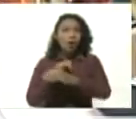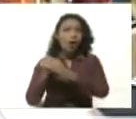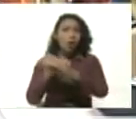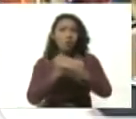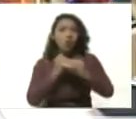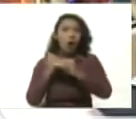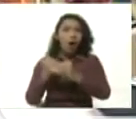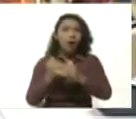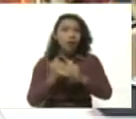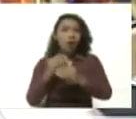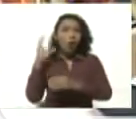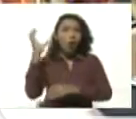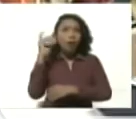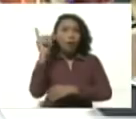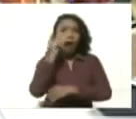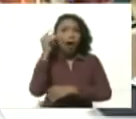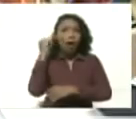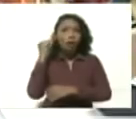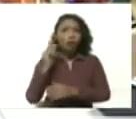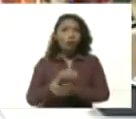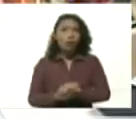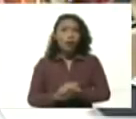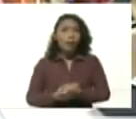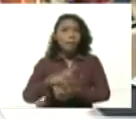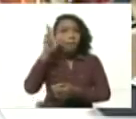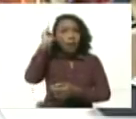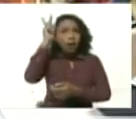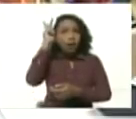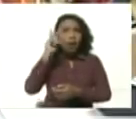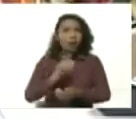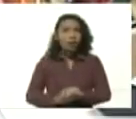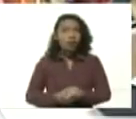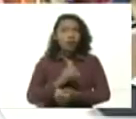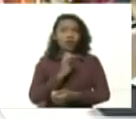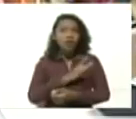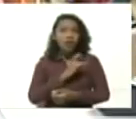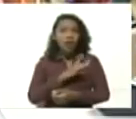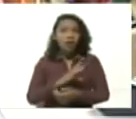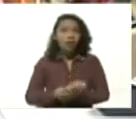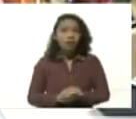colombianos, ecuatorianos, peruanos, chilenos,